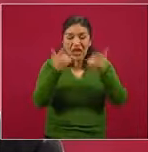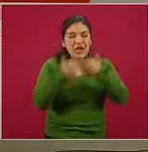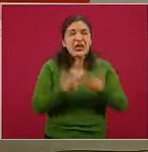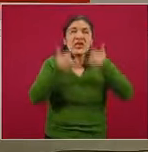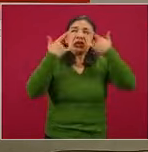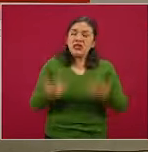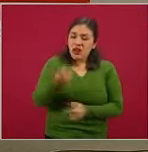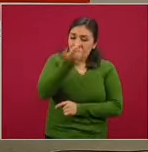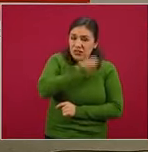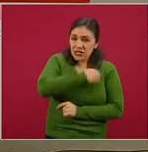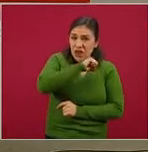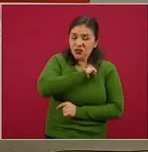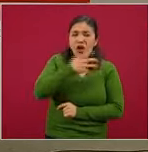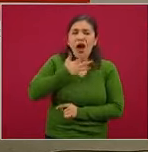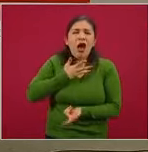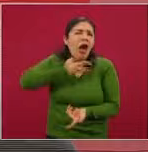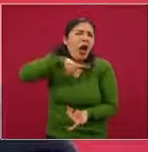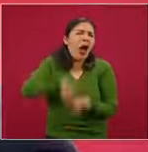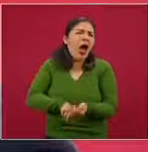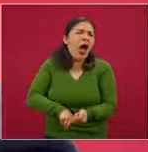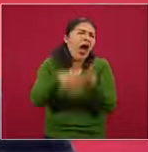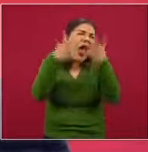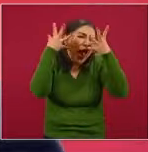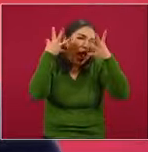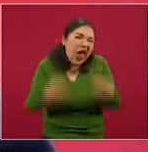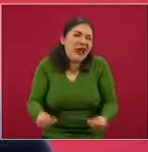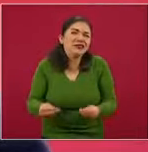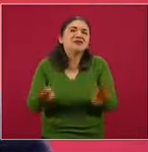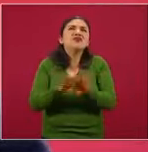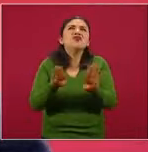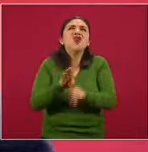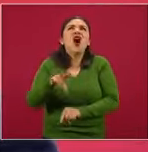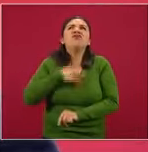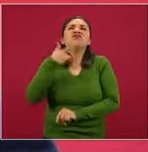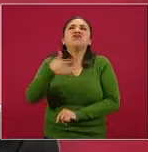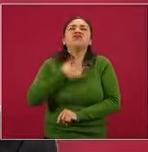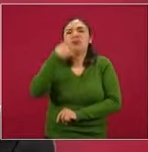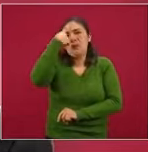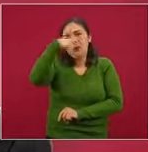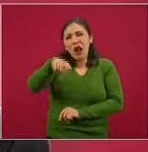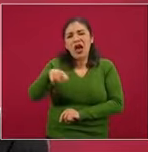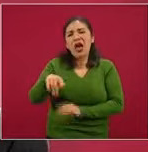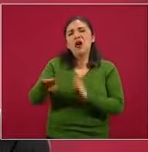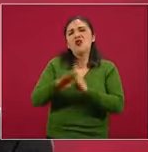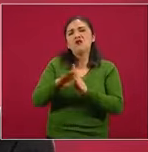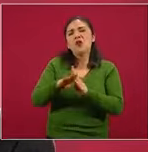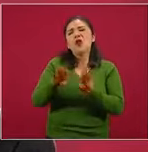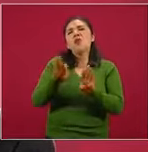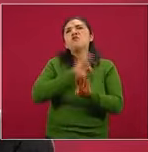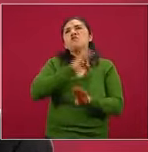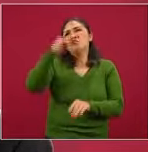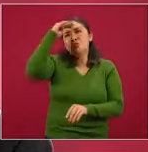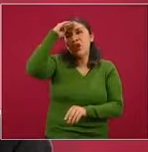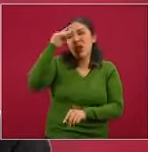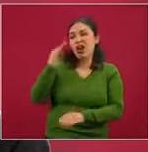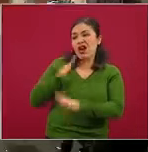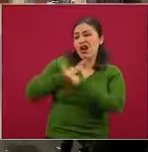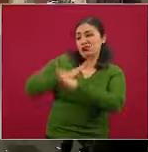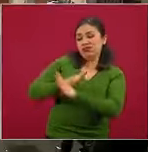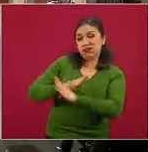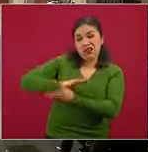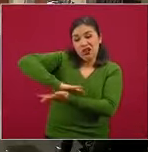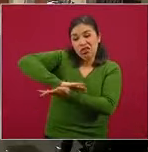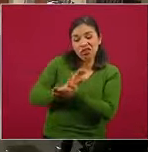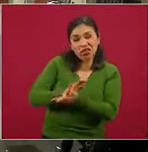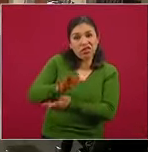pública está plagada de una visión defensiva que lleva a estigma y lleva a discriminación